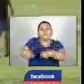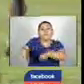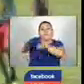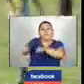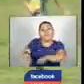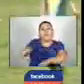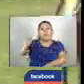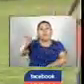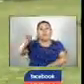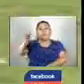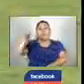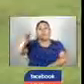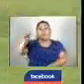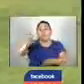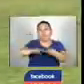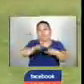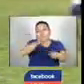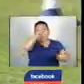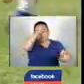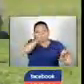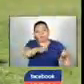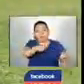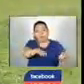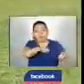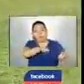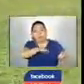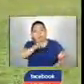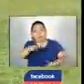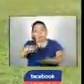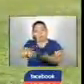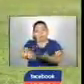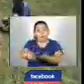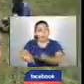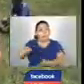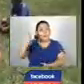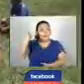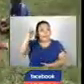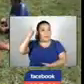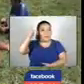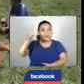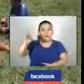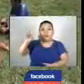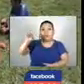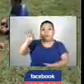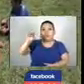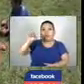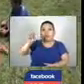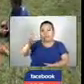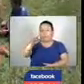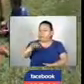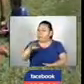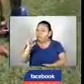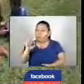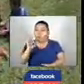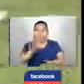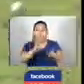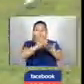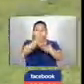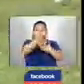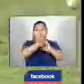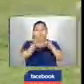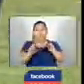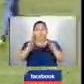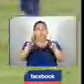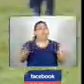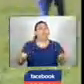INDES, el Cádiz de España y la municipalidad. El entrenador Rafael Rizzo asegura que este proyecto es una gran oportunidad para